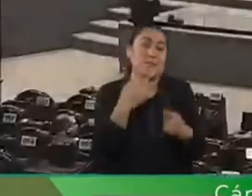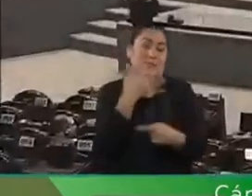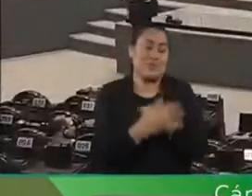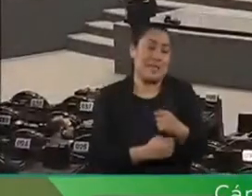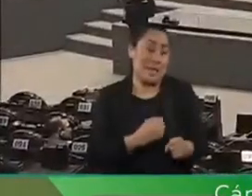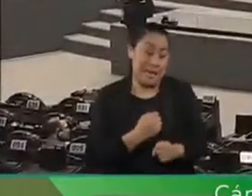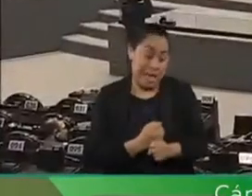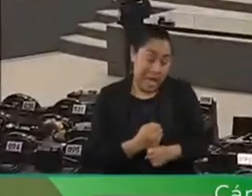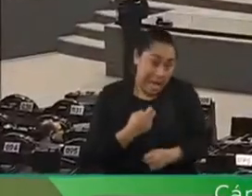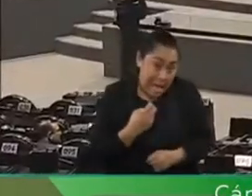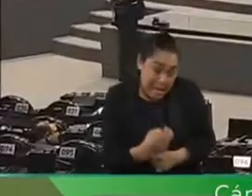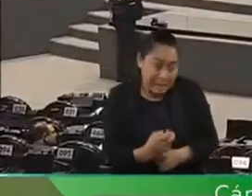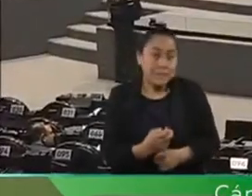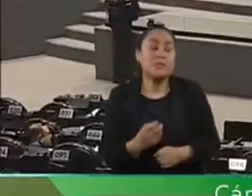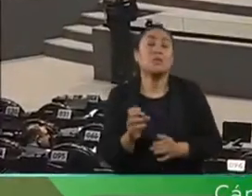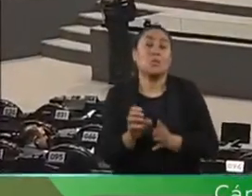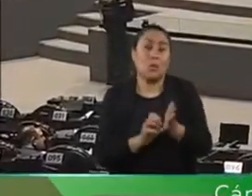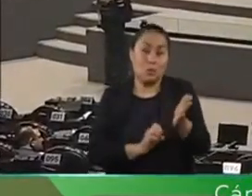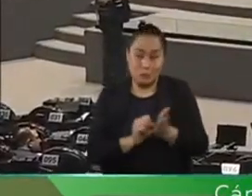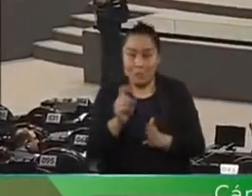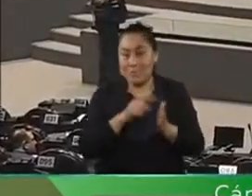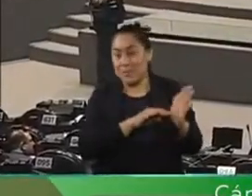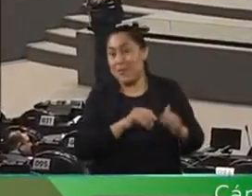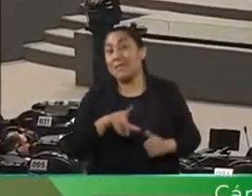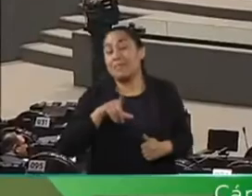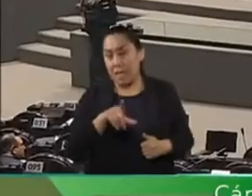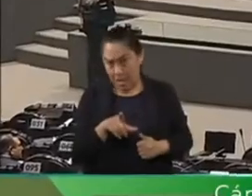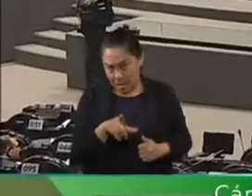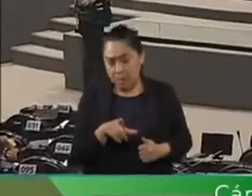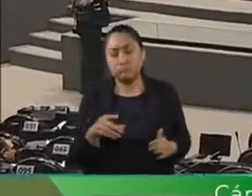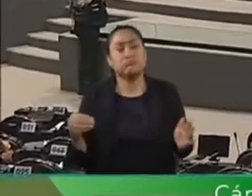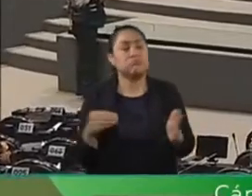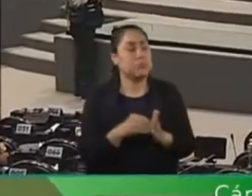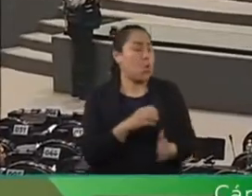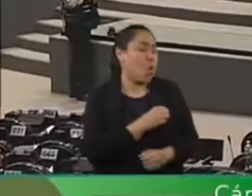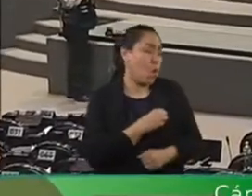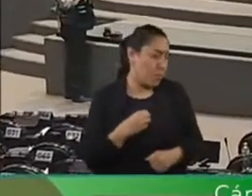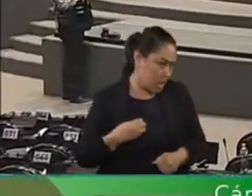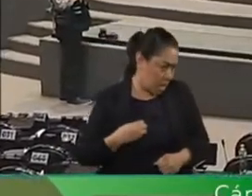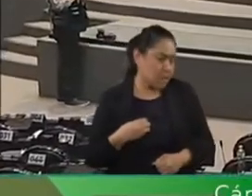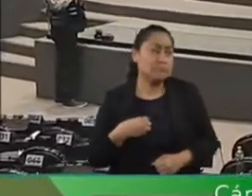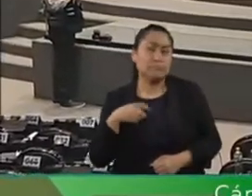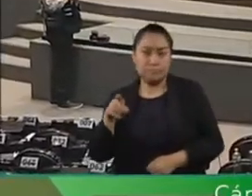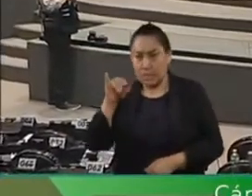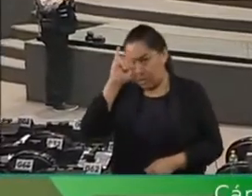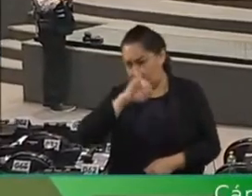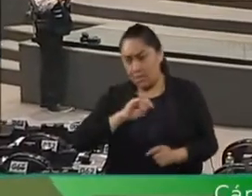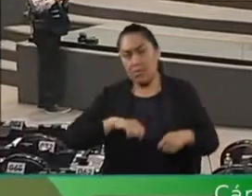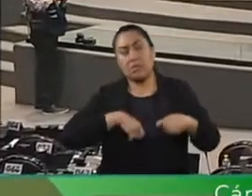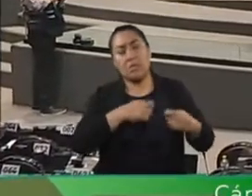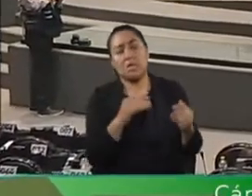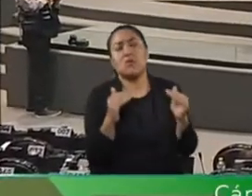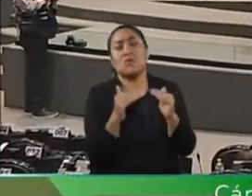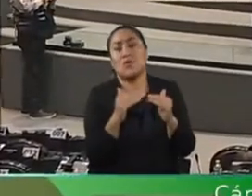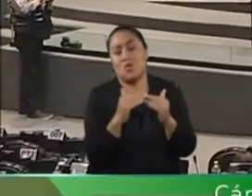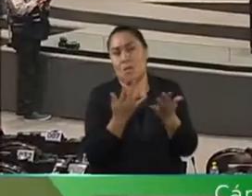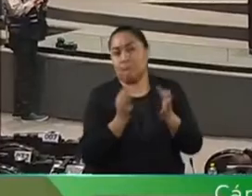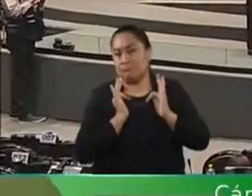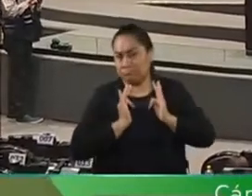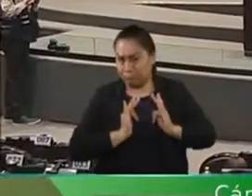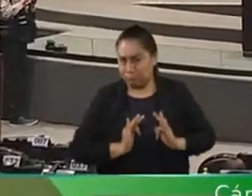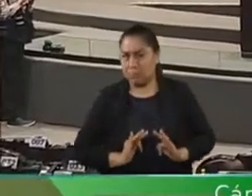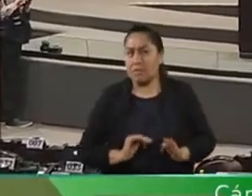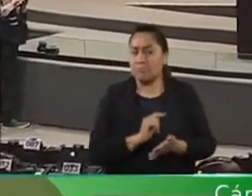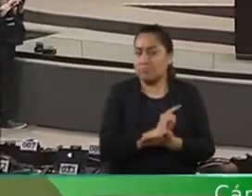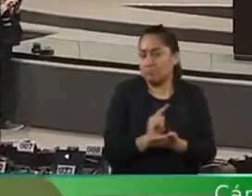en la Constitución del 17 establecimos la obligación patronal de proporcionar viviendas cómodas e higiénicas